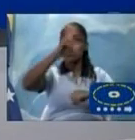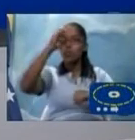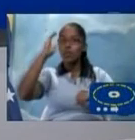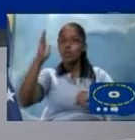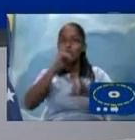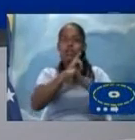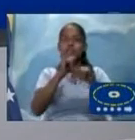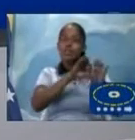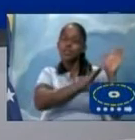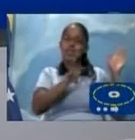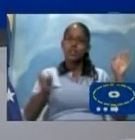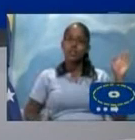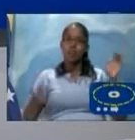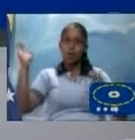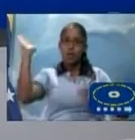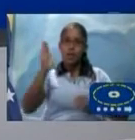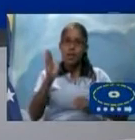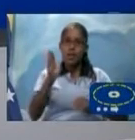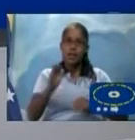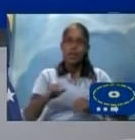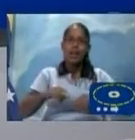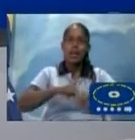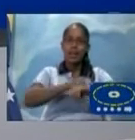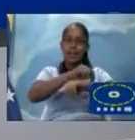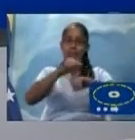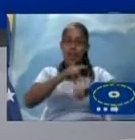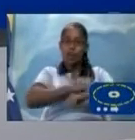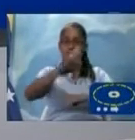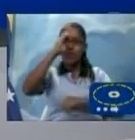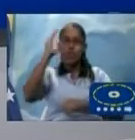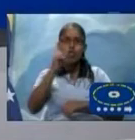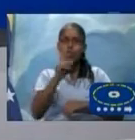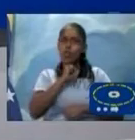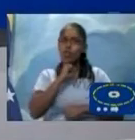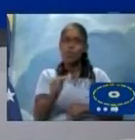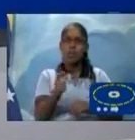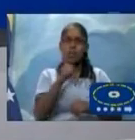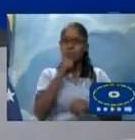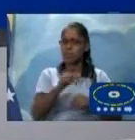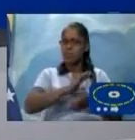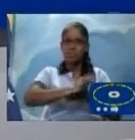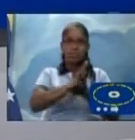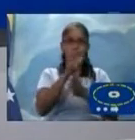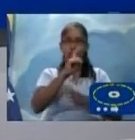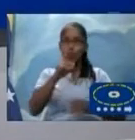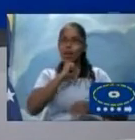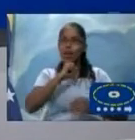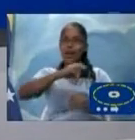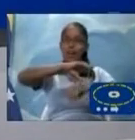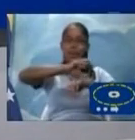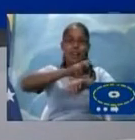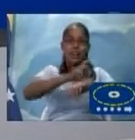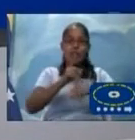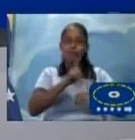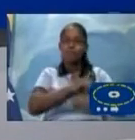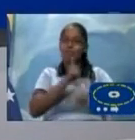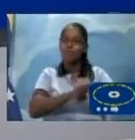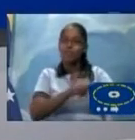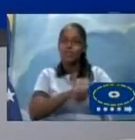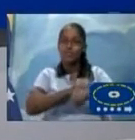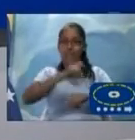reloj de nosotros. El reloj de Dios no es marca tal o cual. El reloj de Dios se